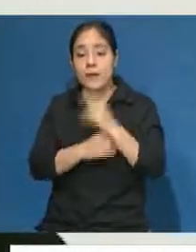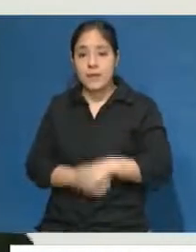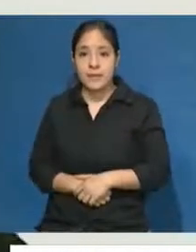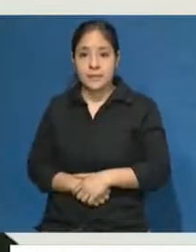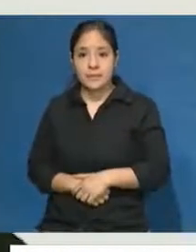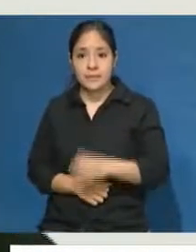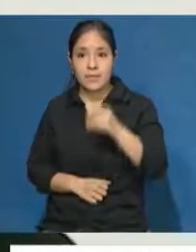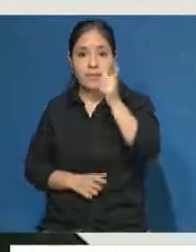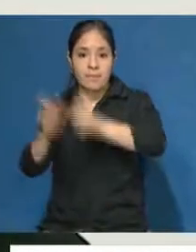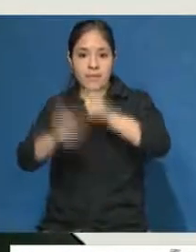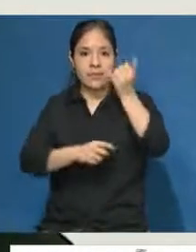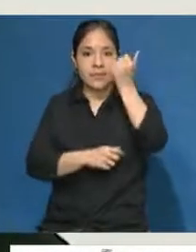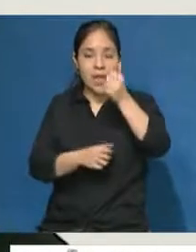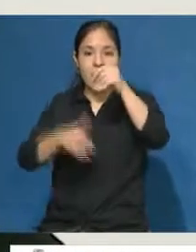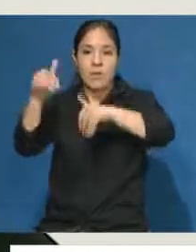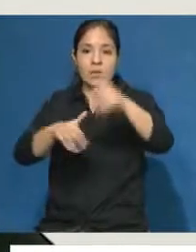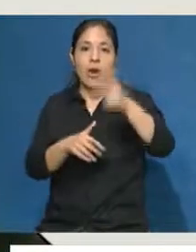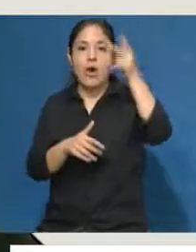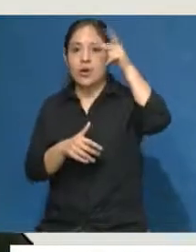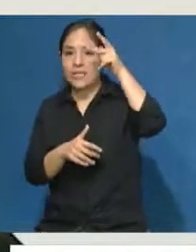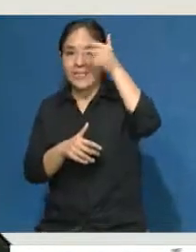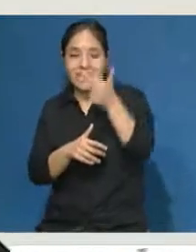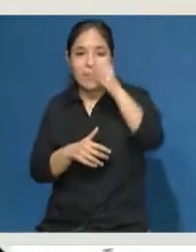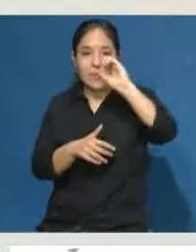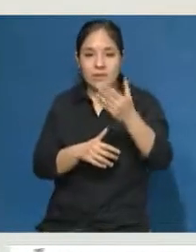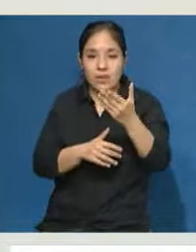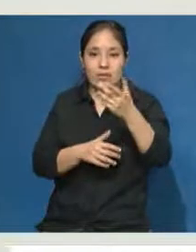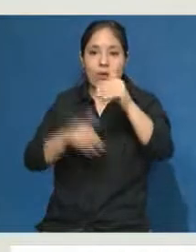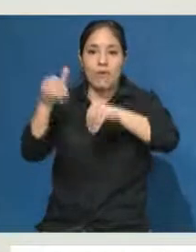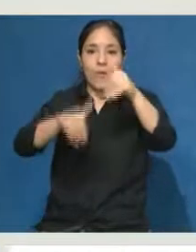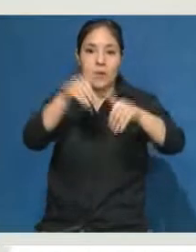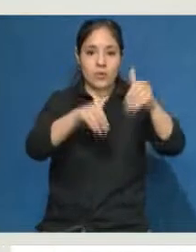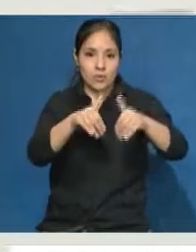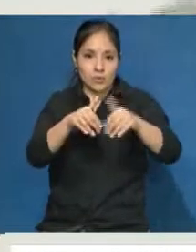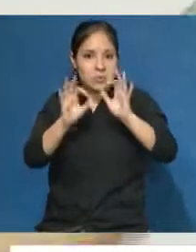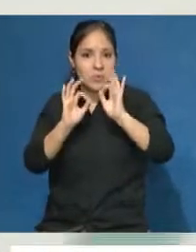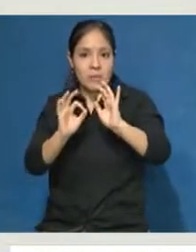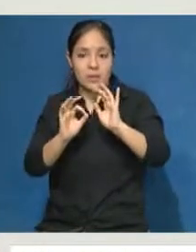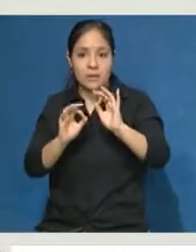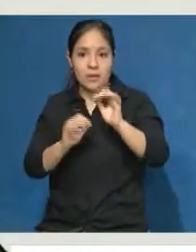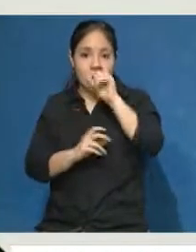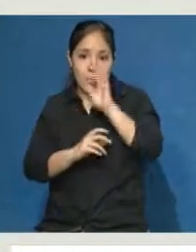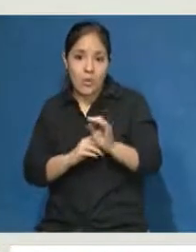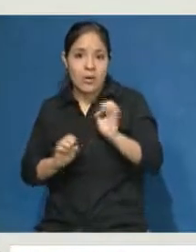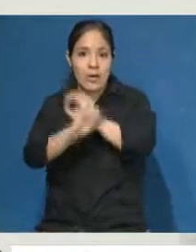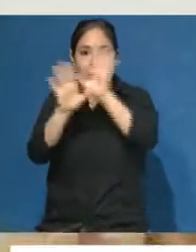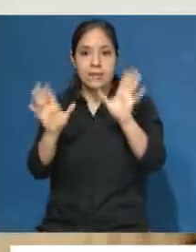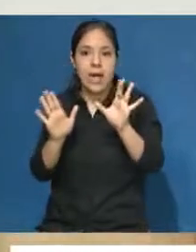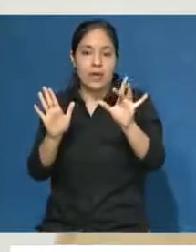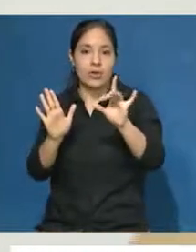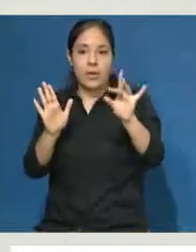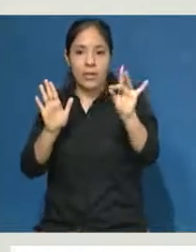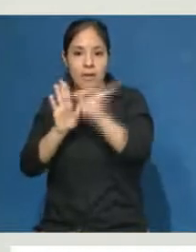había votado la gente con más del 83% de los votos y nunca se había realizado o se había dado el decreto,